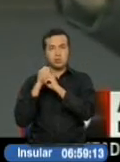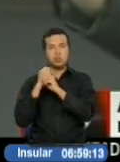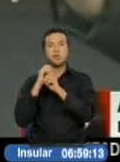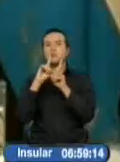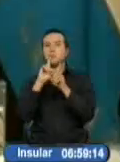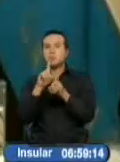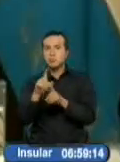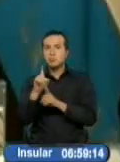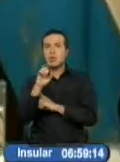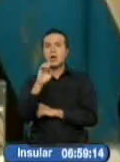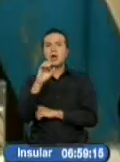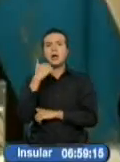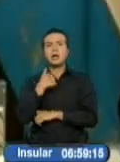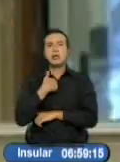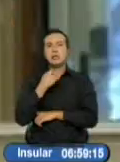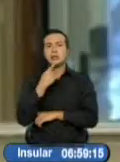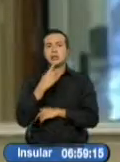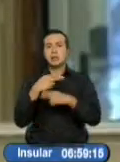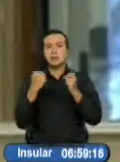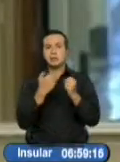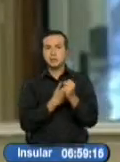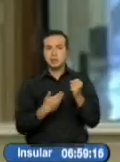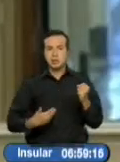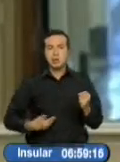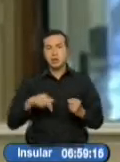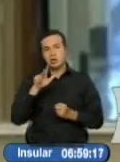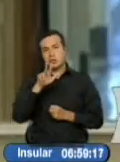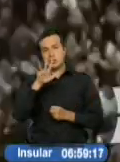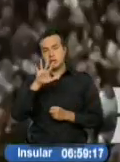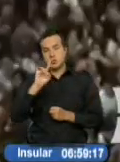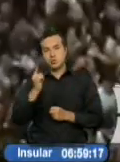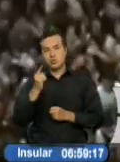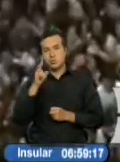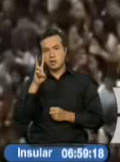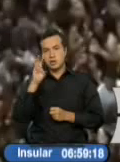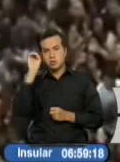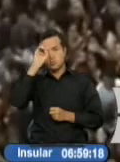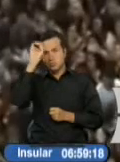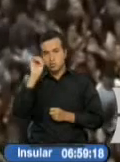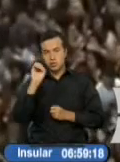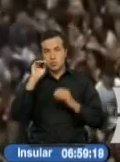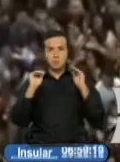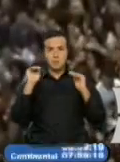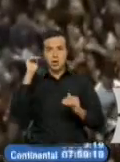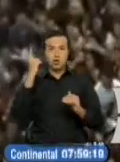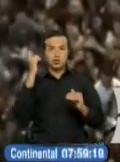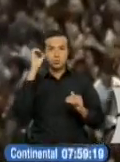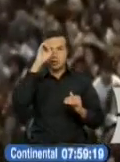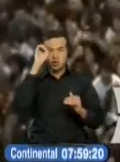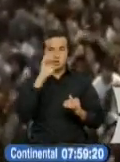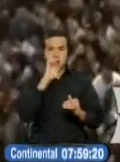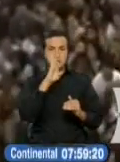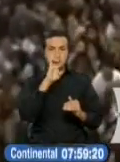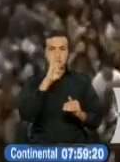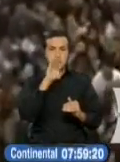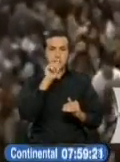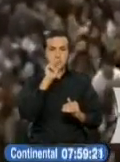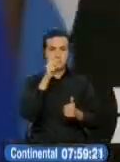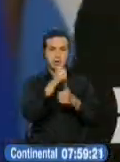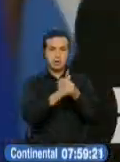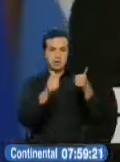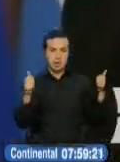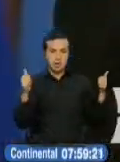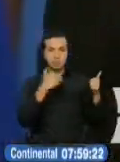encuestadora Analogías de Argentina, la exmandataria tiene el 35,6%, superando con 11 puntos a Esteban Bullrich, candidato